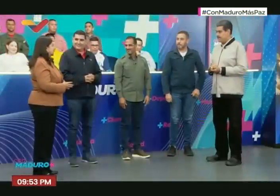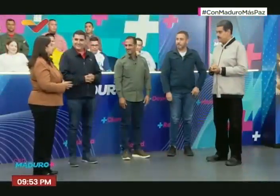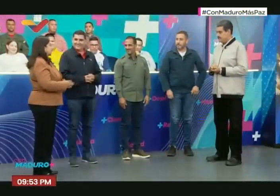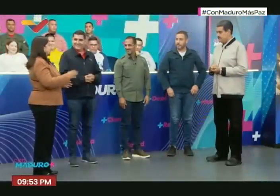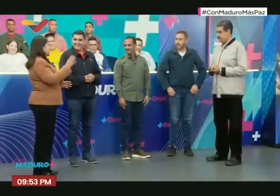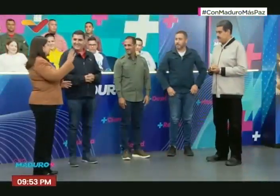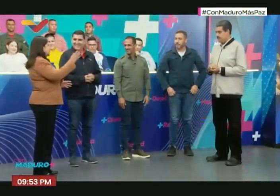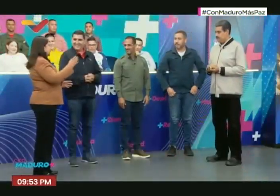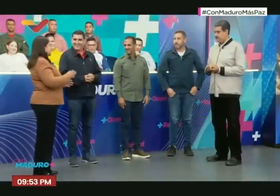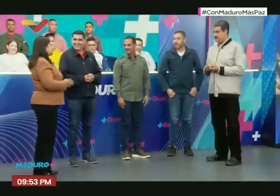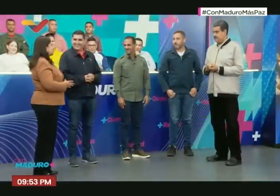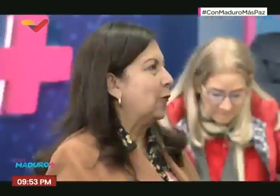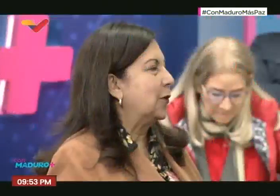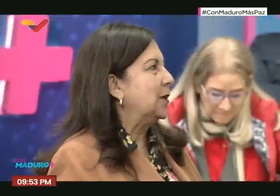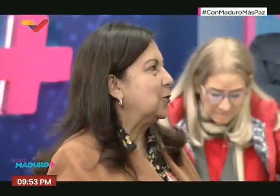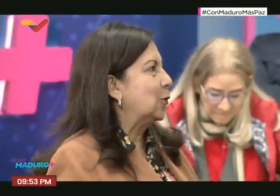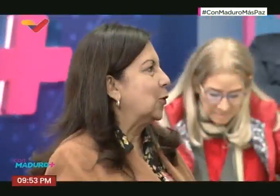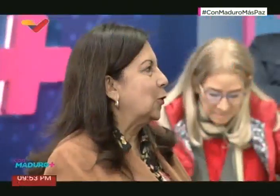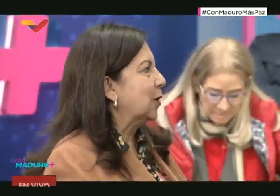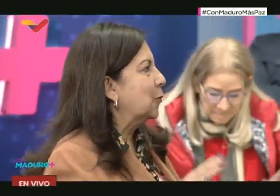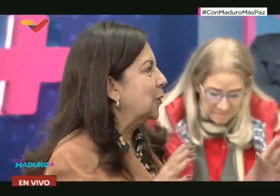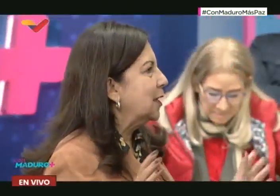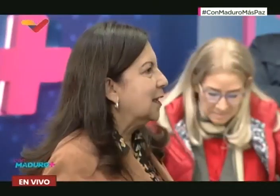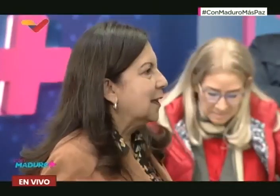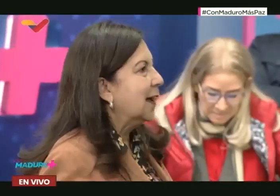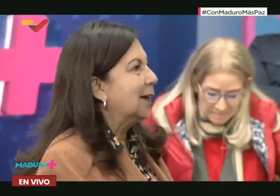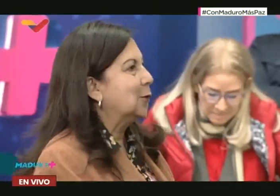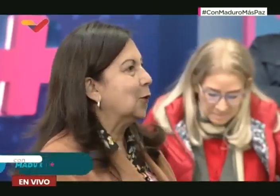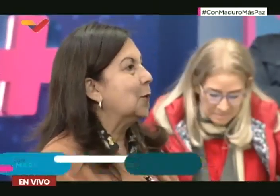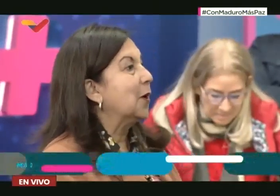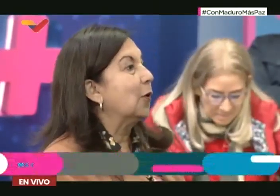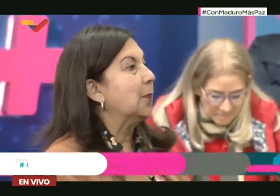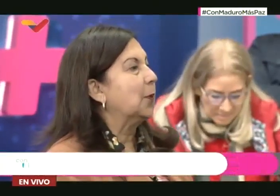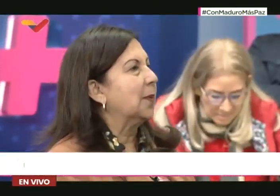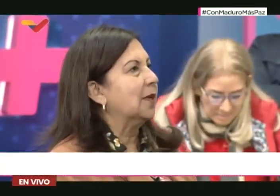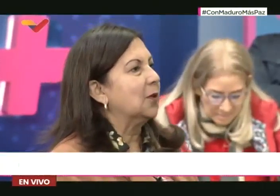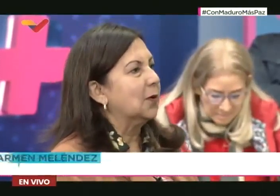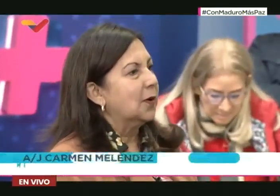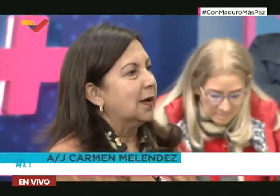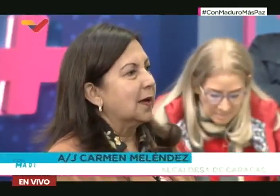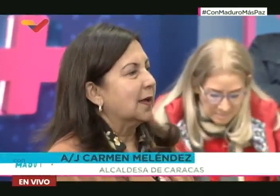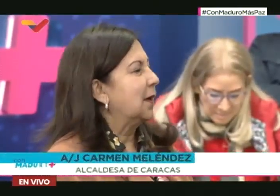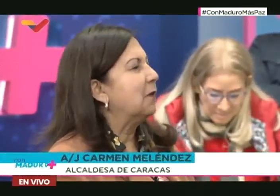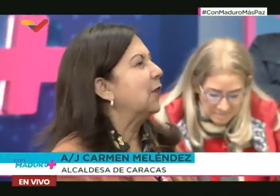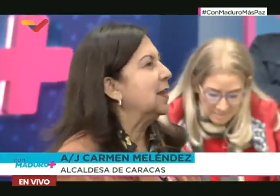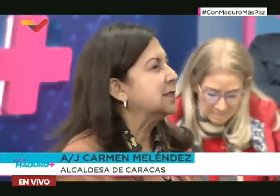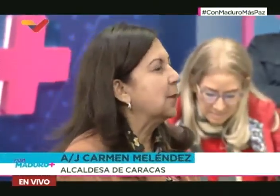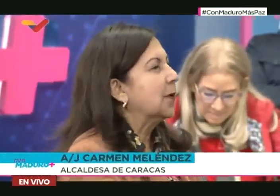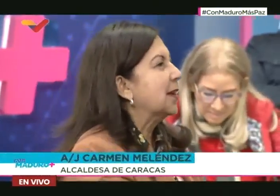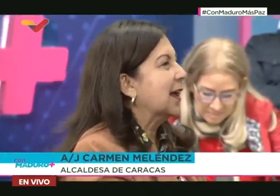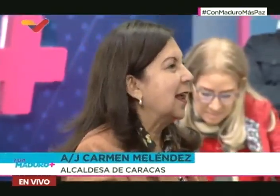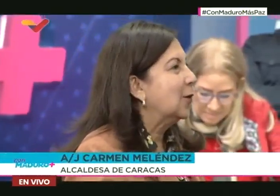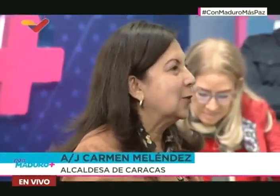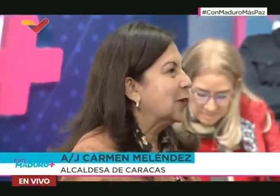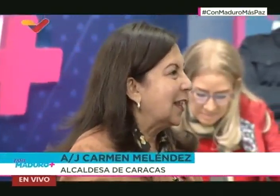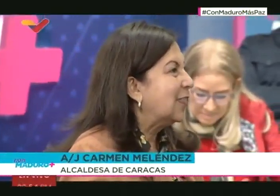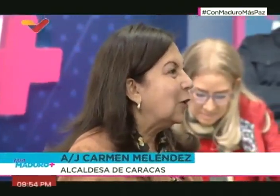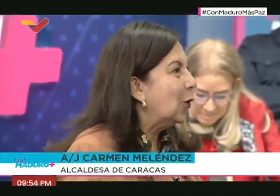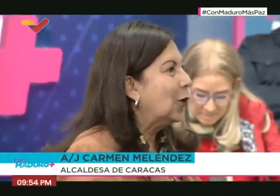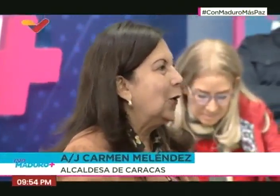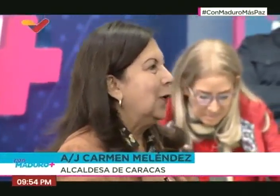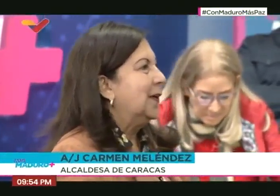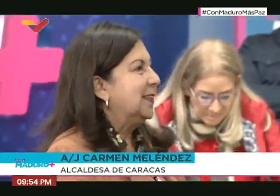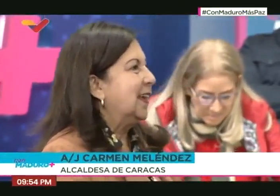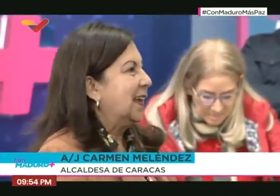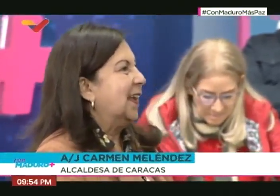noticia, allí en el Liceo Fermín Toro, los reuní a todos los mejores promedios, que estaban felices por el regalo que usted les